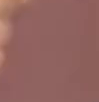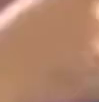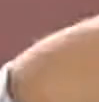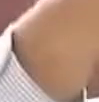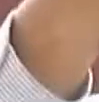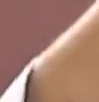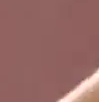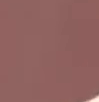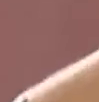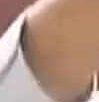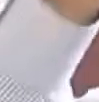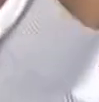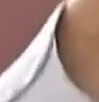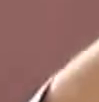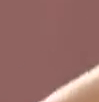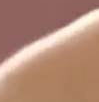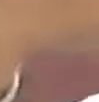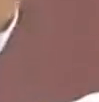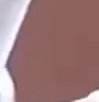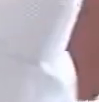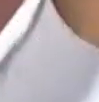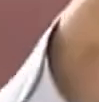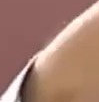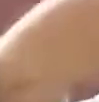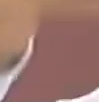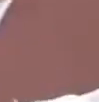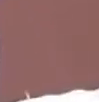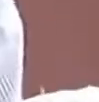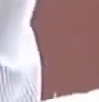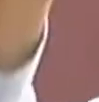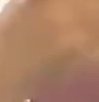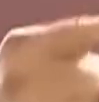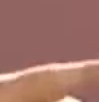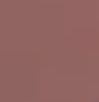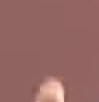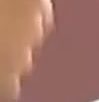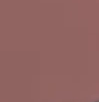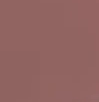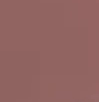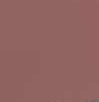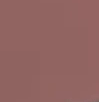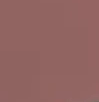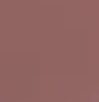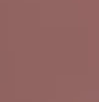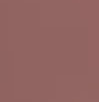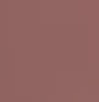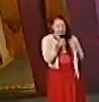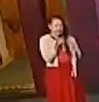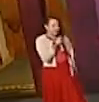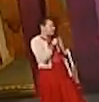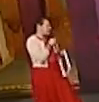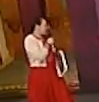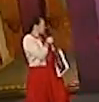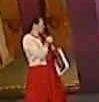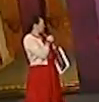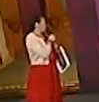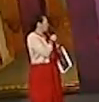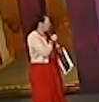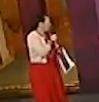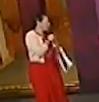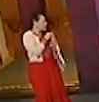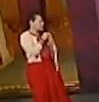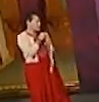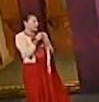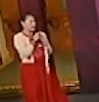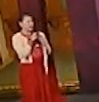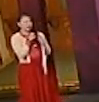la negatividad, Adams ha decidido responder con positividad y transparencia. En sus publicaciones, Adams ha dejado claro